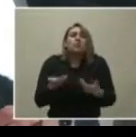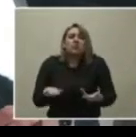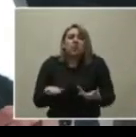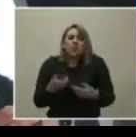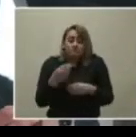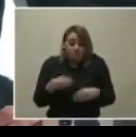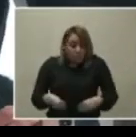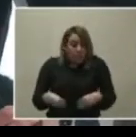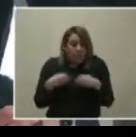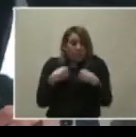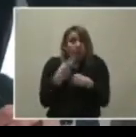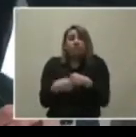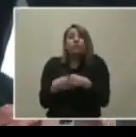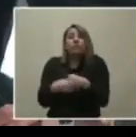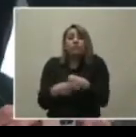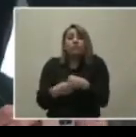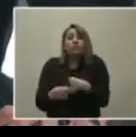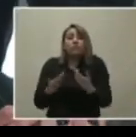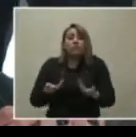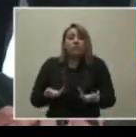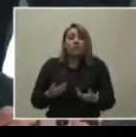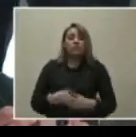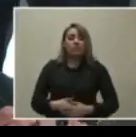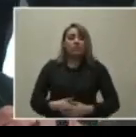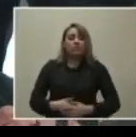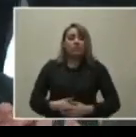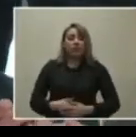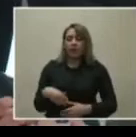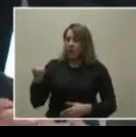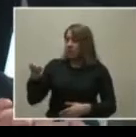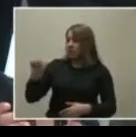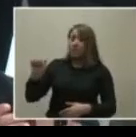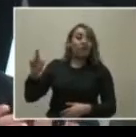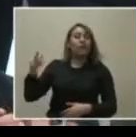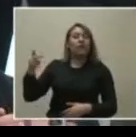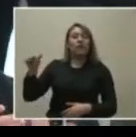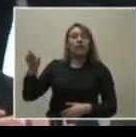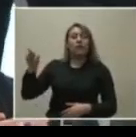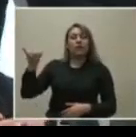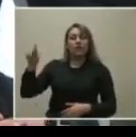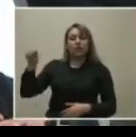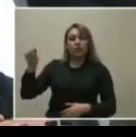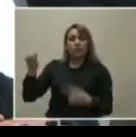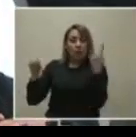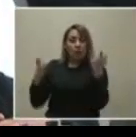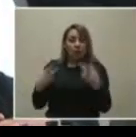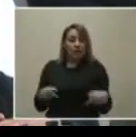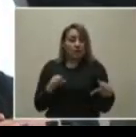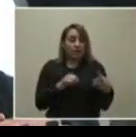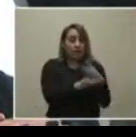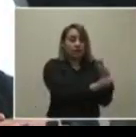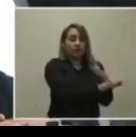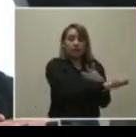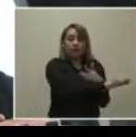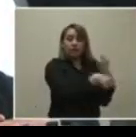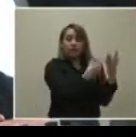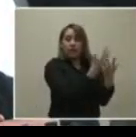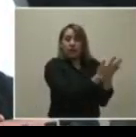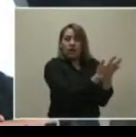peligro. Y nada más, en el caso de Margarito, hay una persona detenida, que es una persona que